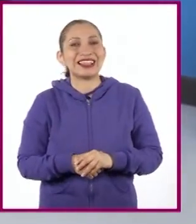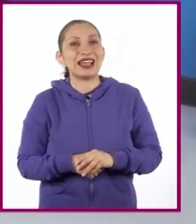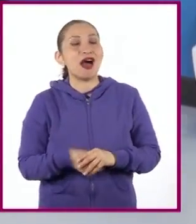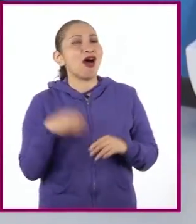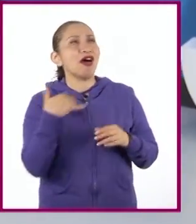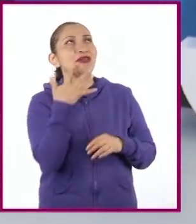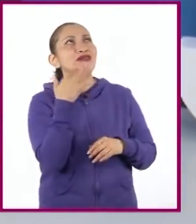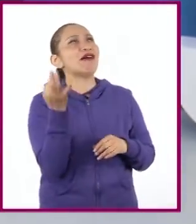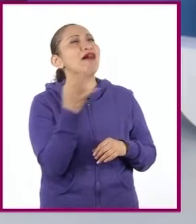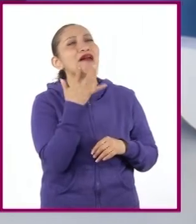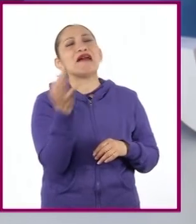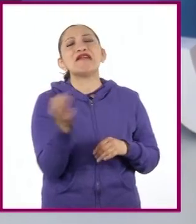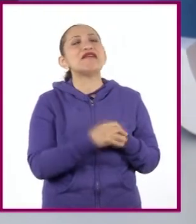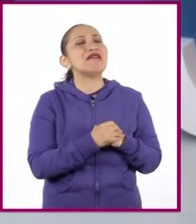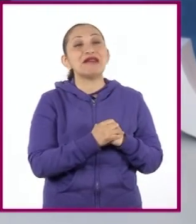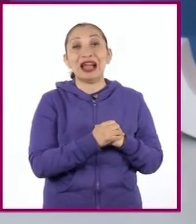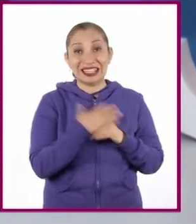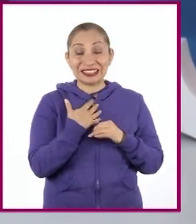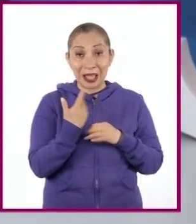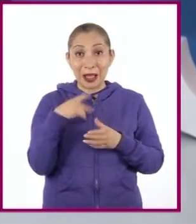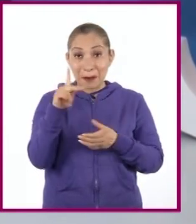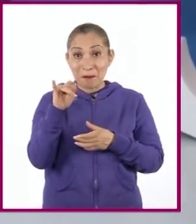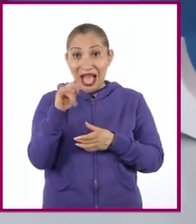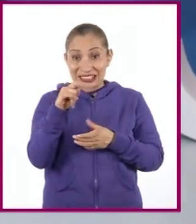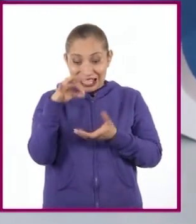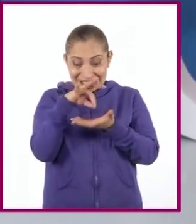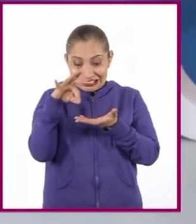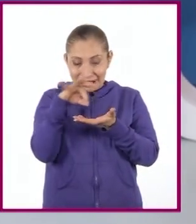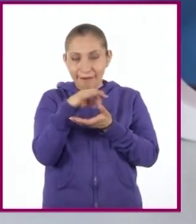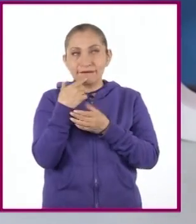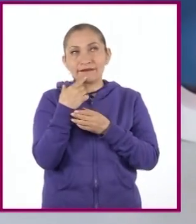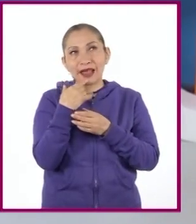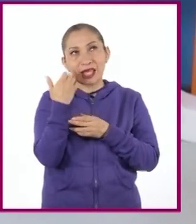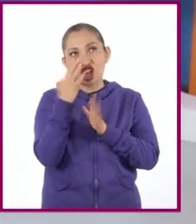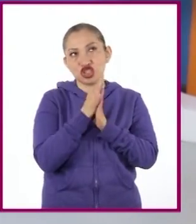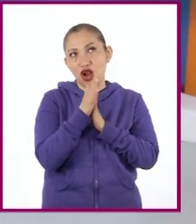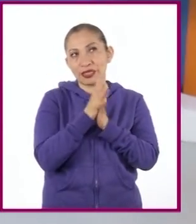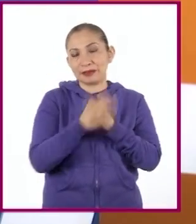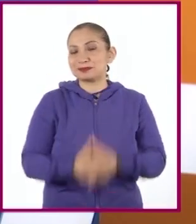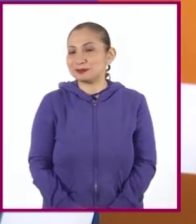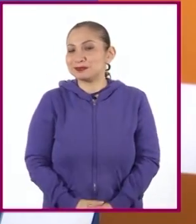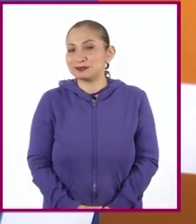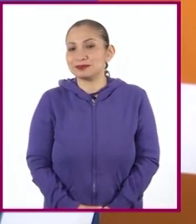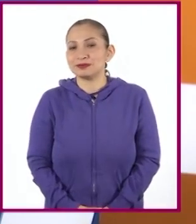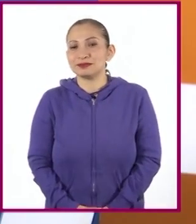qué rico, qué rico! Y van a ser de pasas, ¿verdad? Porque también quiero de chocolate.